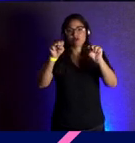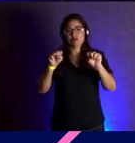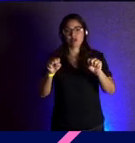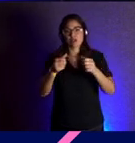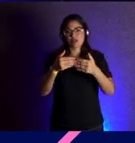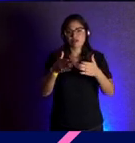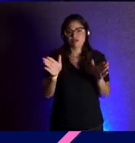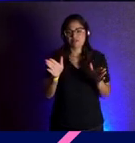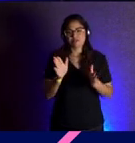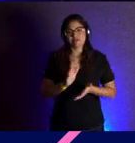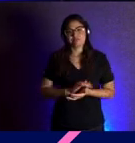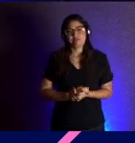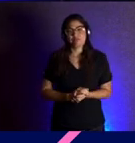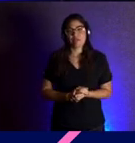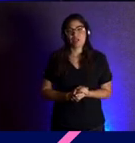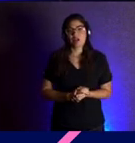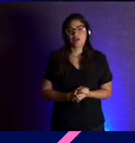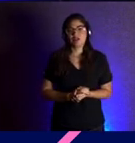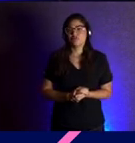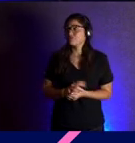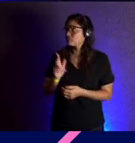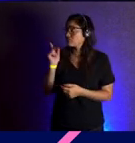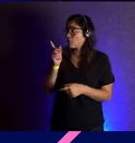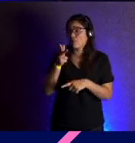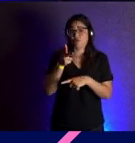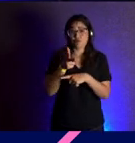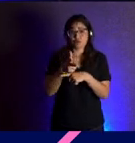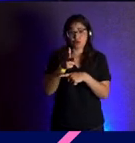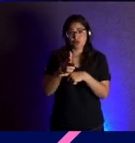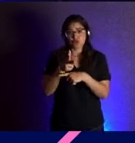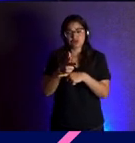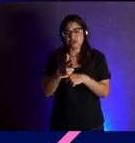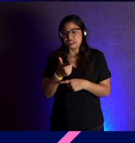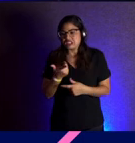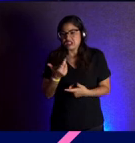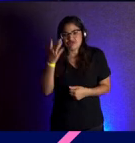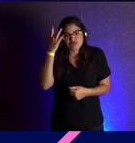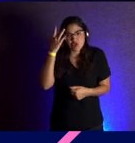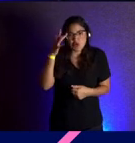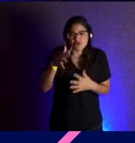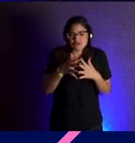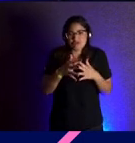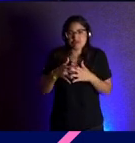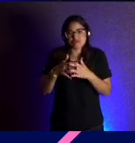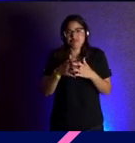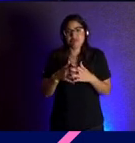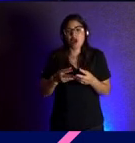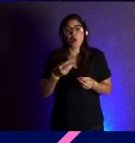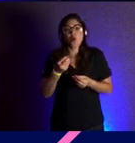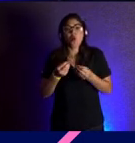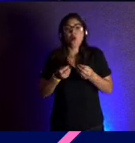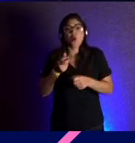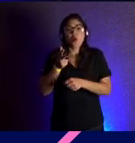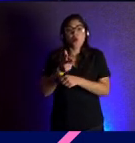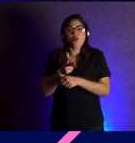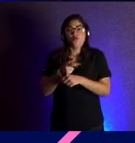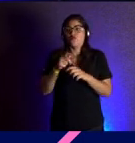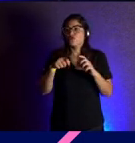Esto es un video, pero no... no. ¿Cómo hago? Ay, ay, ay.